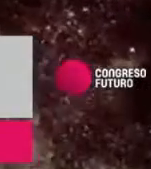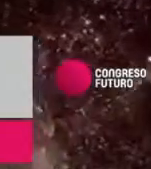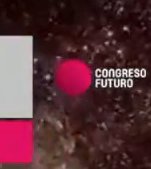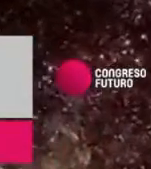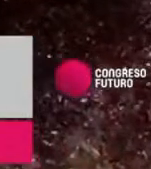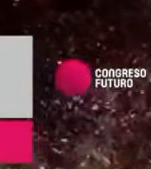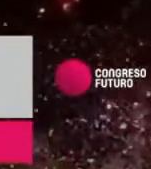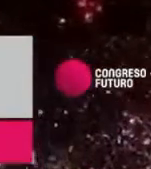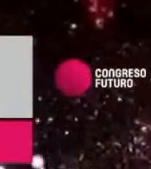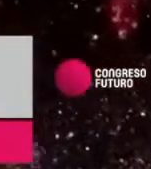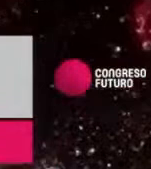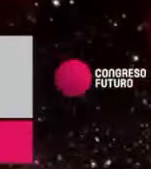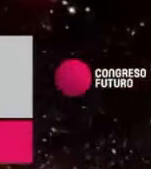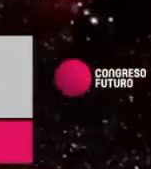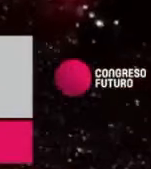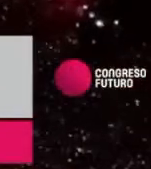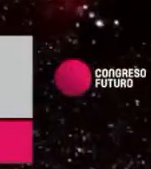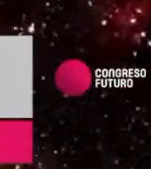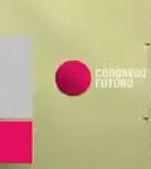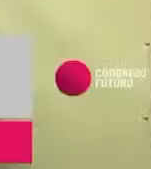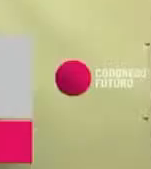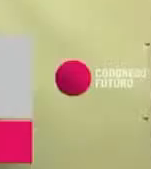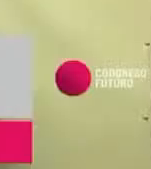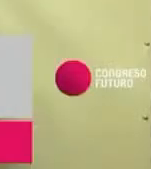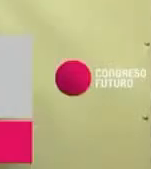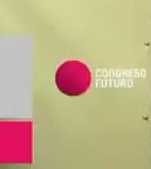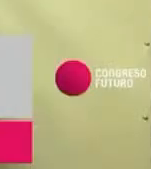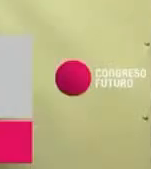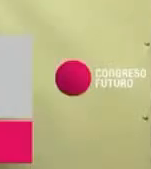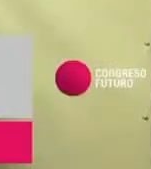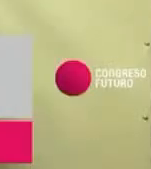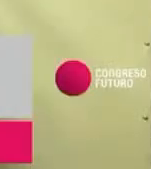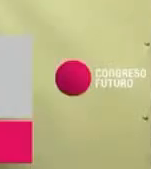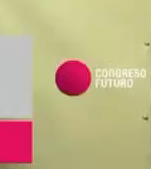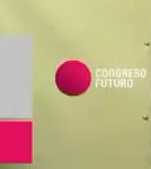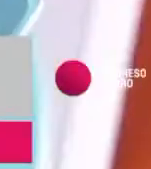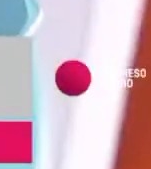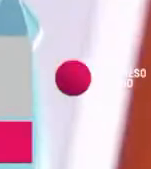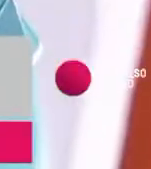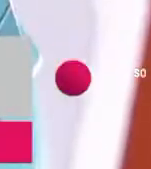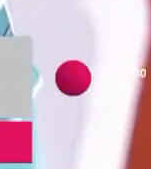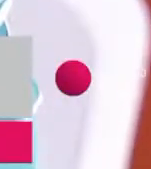es la búsqueda de vida fuera de nuestro planeta, fuera de nuestro sistema solar.